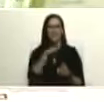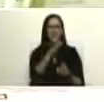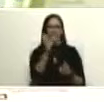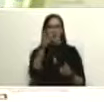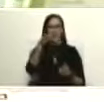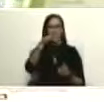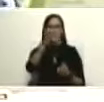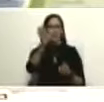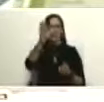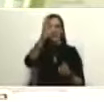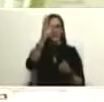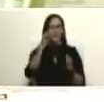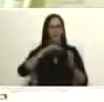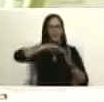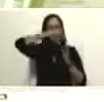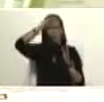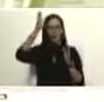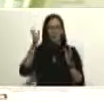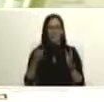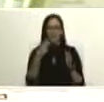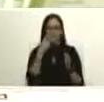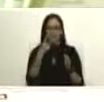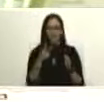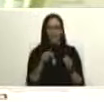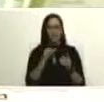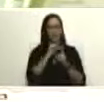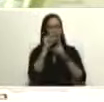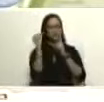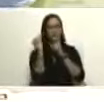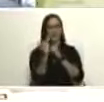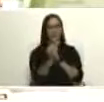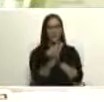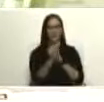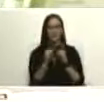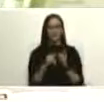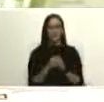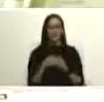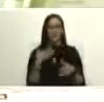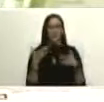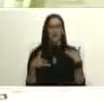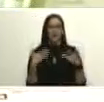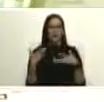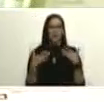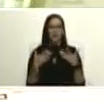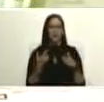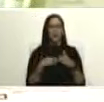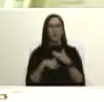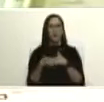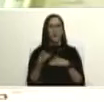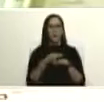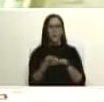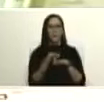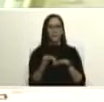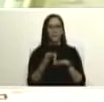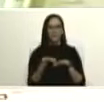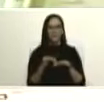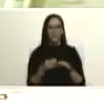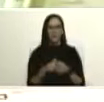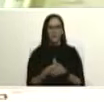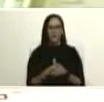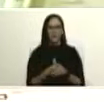montañas, viendo sus paisajes, disfrutando. Nos vamos al municipio Campo